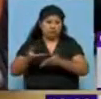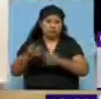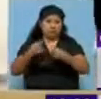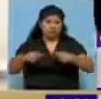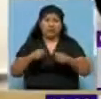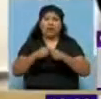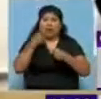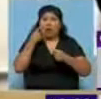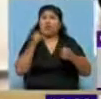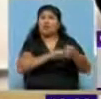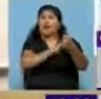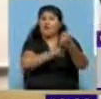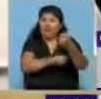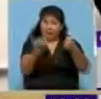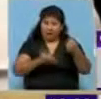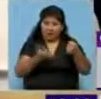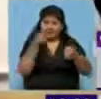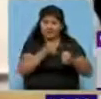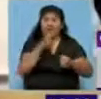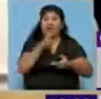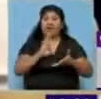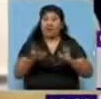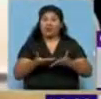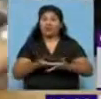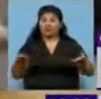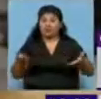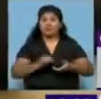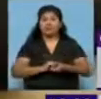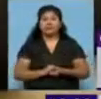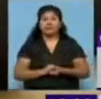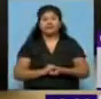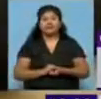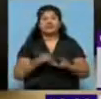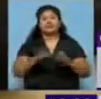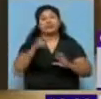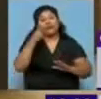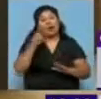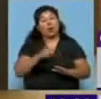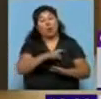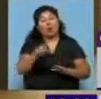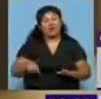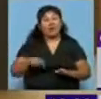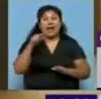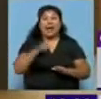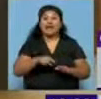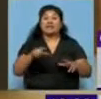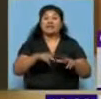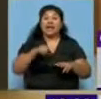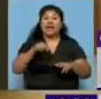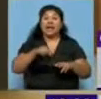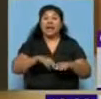pequeña muestra de lo que puede llegar a ser un alto poder de fuego en el futuro, ¿no? Totalmente, y bueno, es la tercera pata, ¿no?